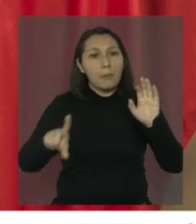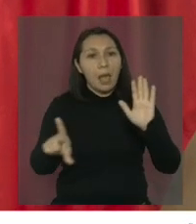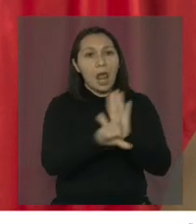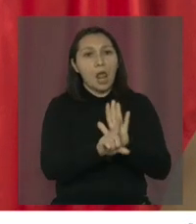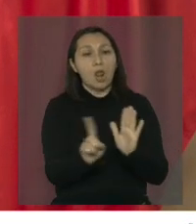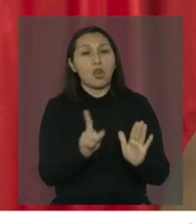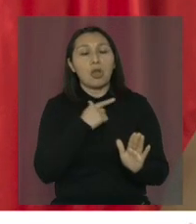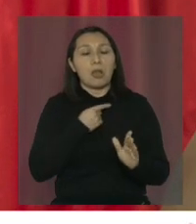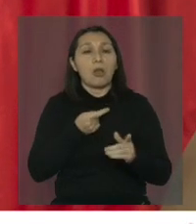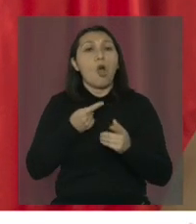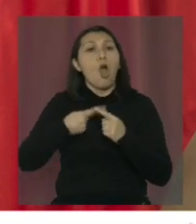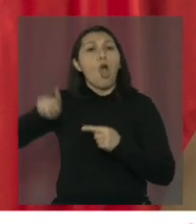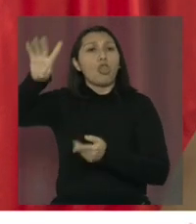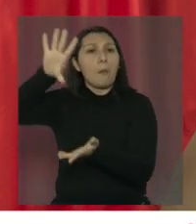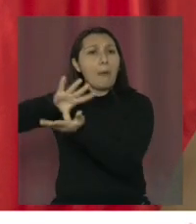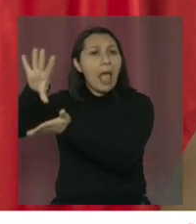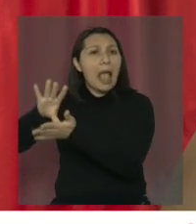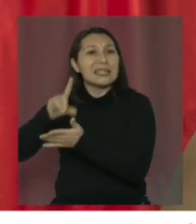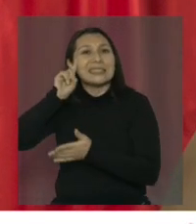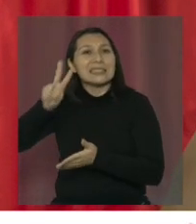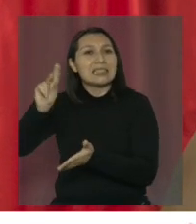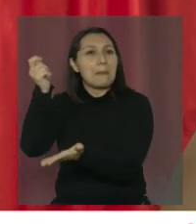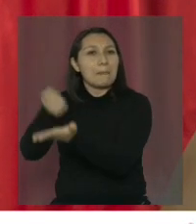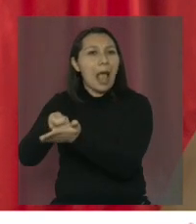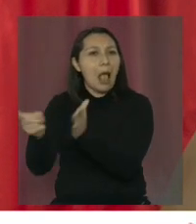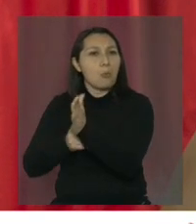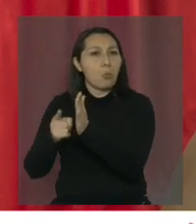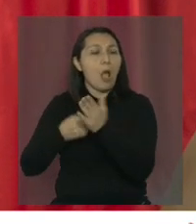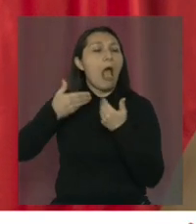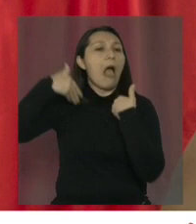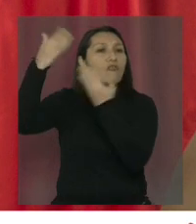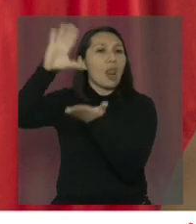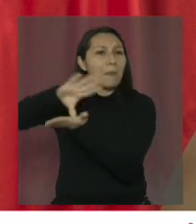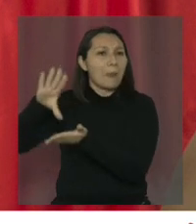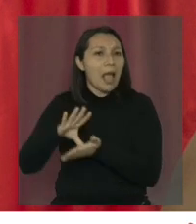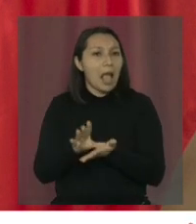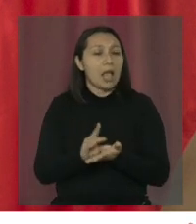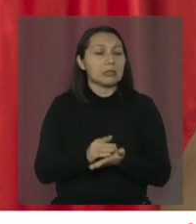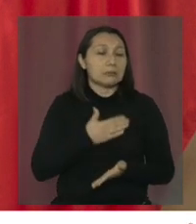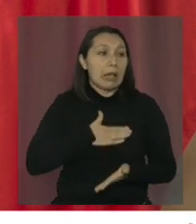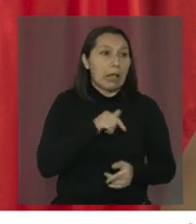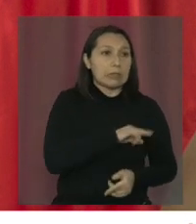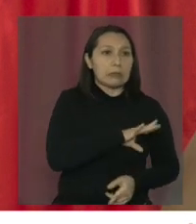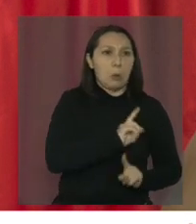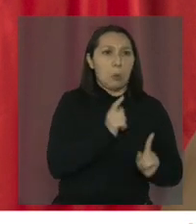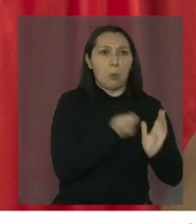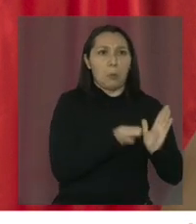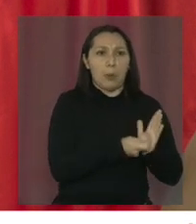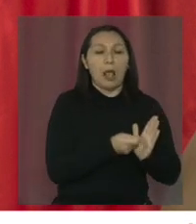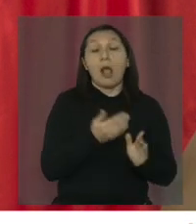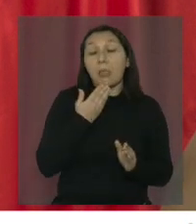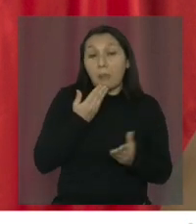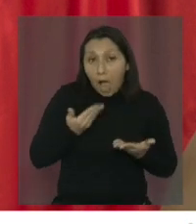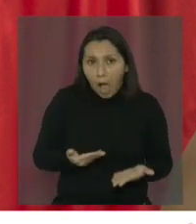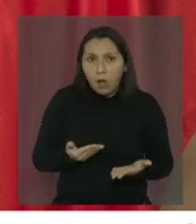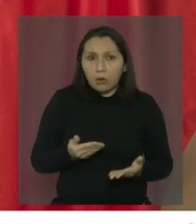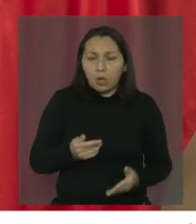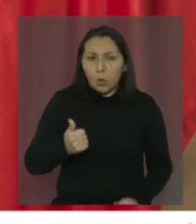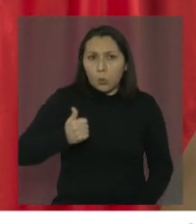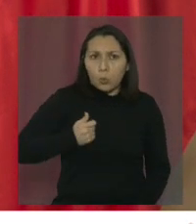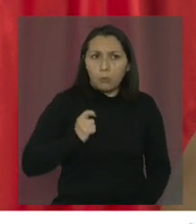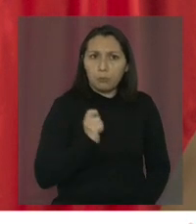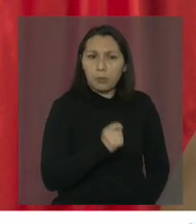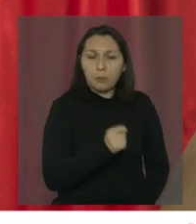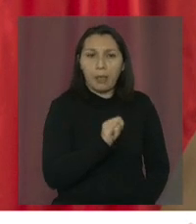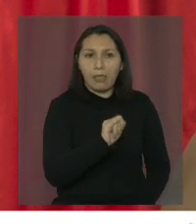invirtiendo en paraísos fiscales para no pagar impuestos para aquellos que hoy día pagando impuestos a través